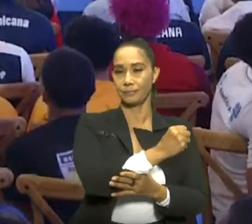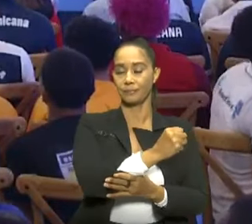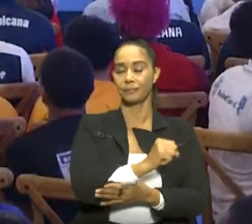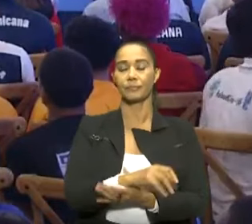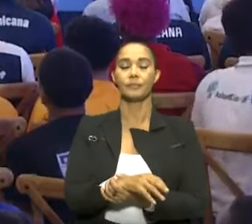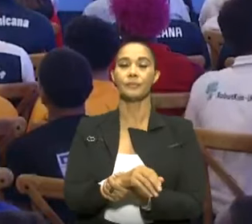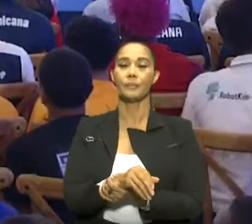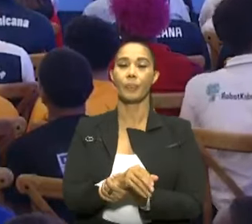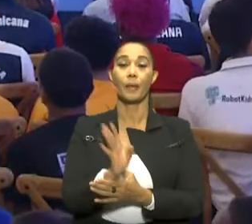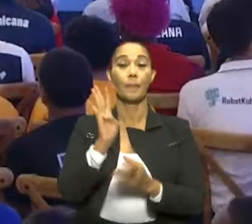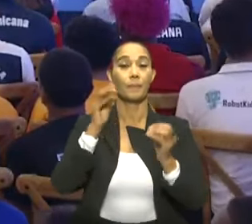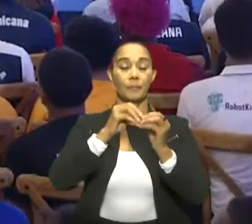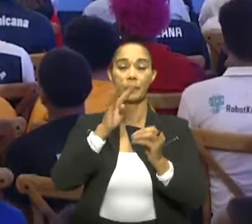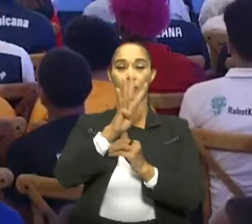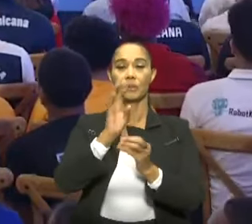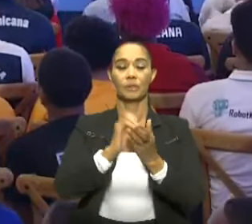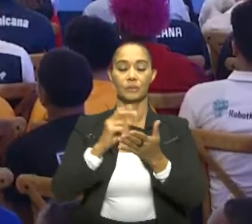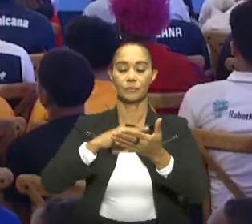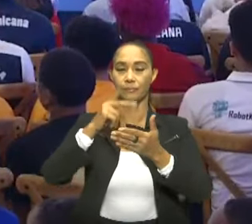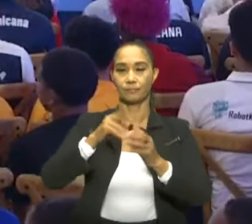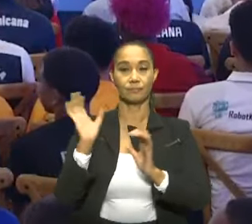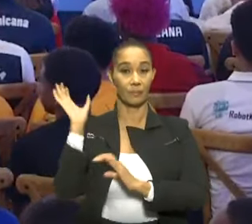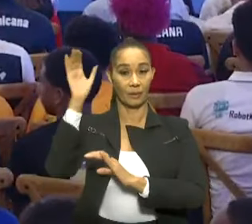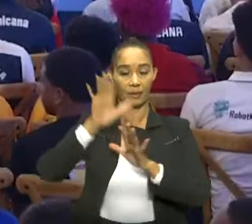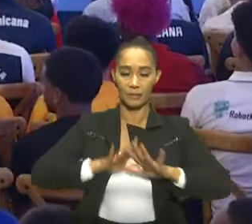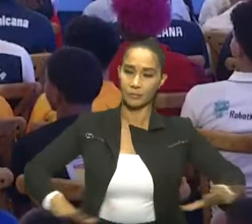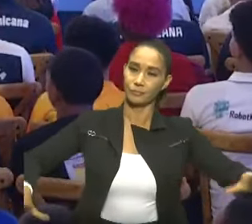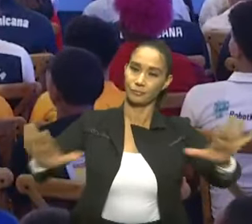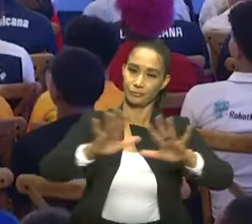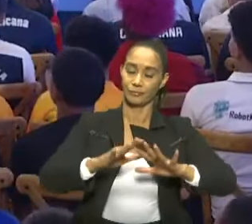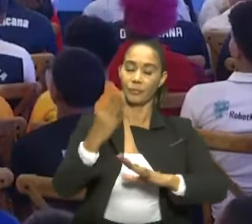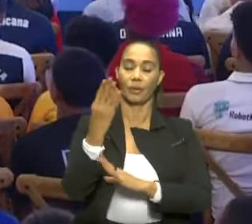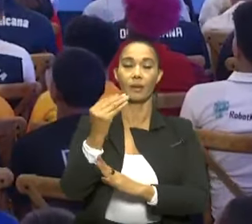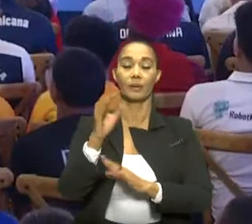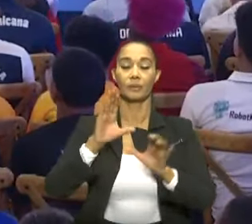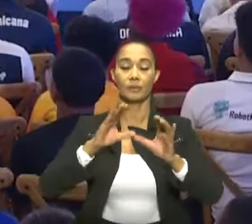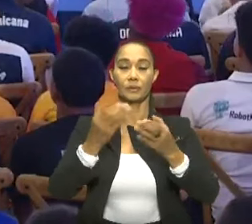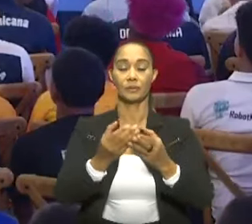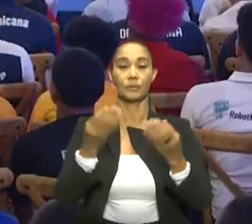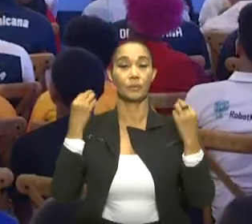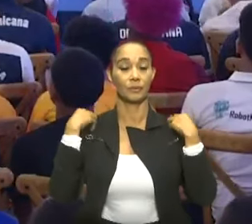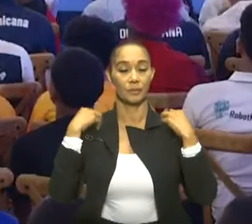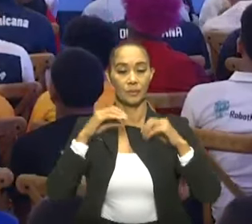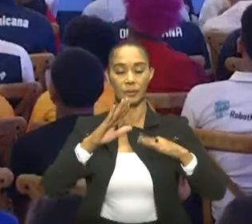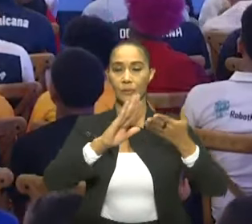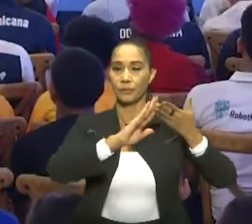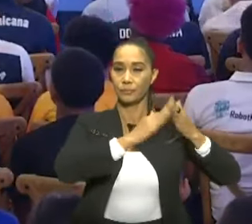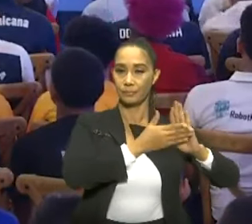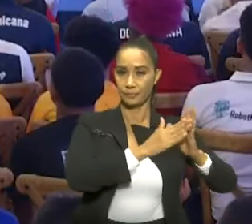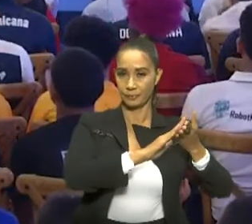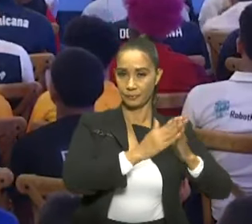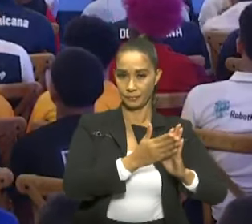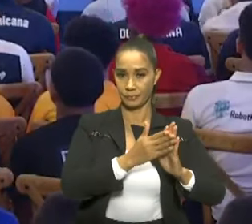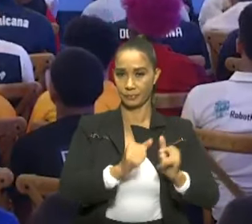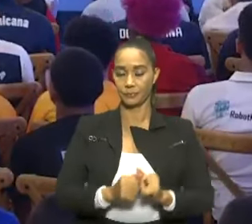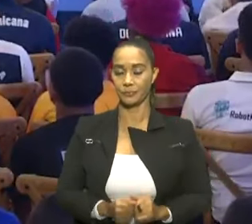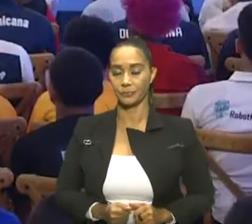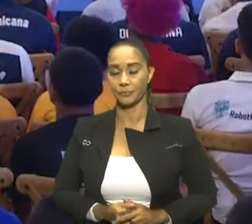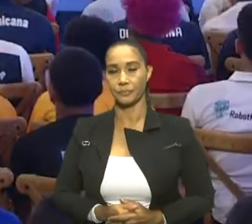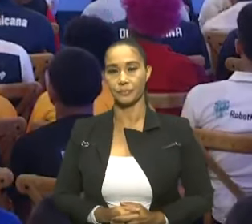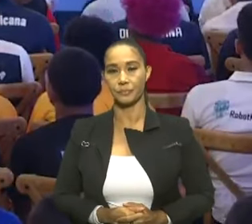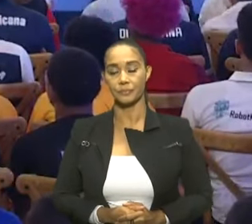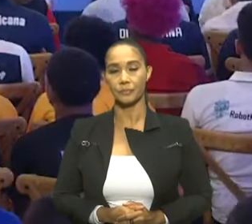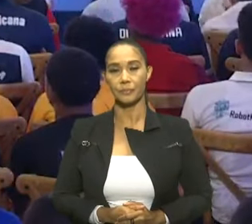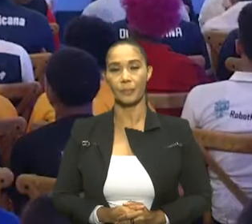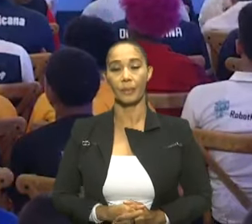Son más 400 programas de canchas enteras, 14 centros deportivos comunitarios, que